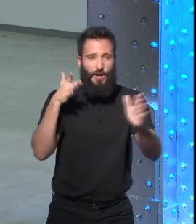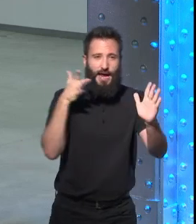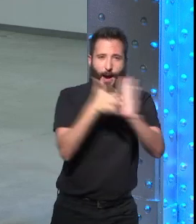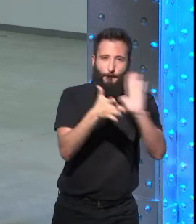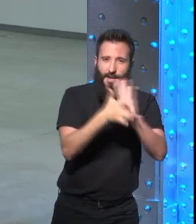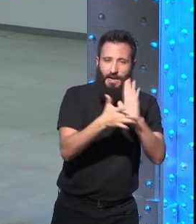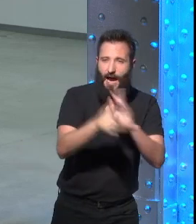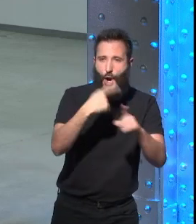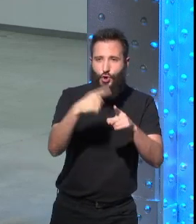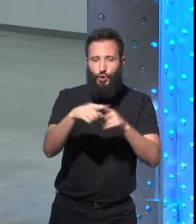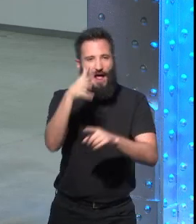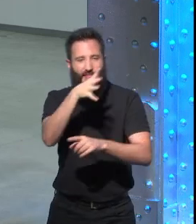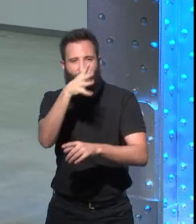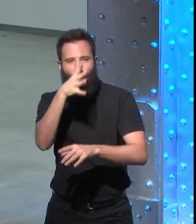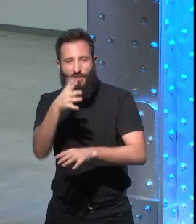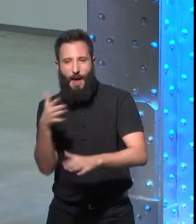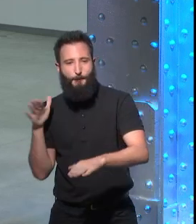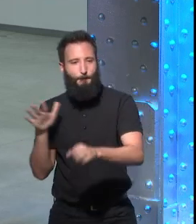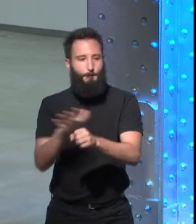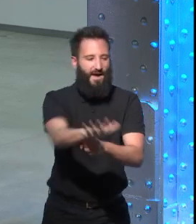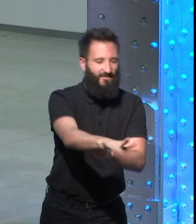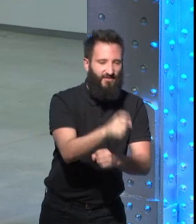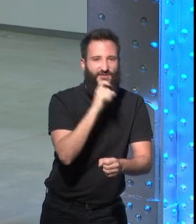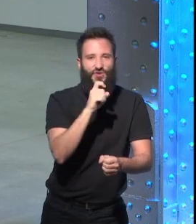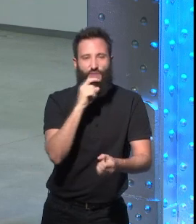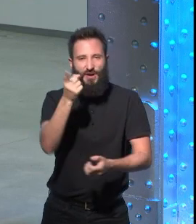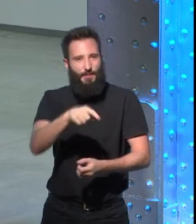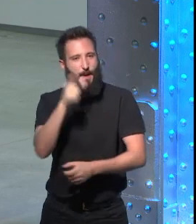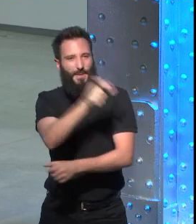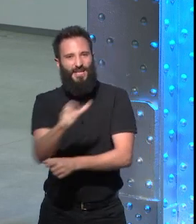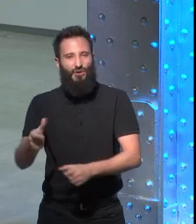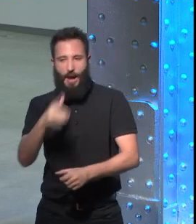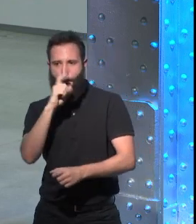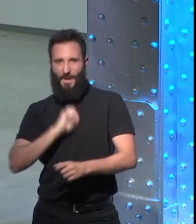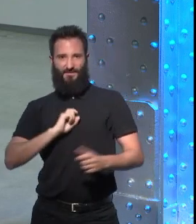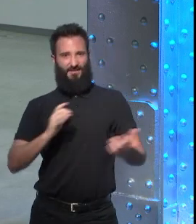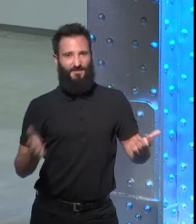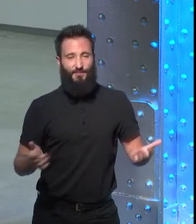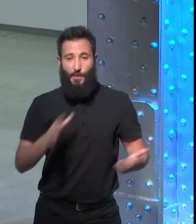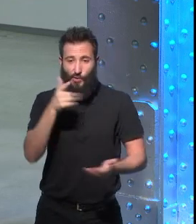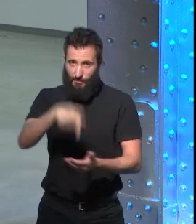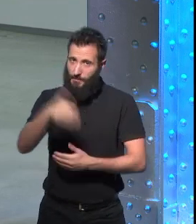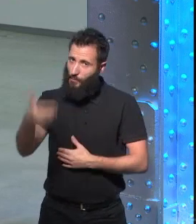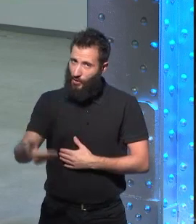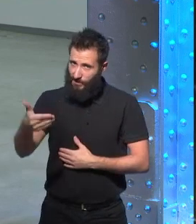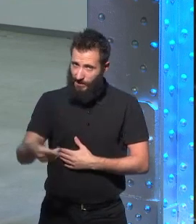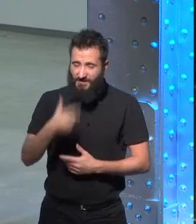el mundo de la delincuencia y de la víctima, que también es muy importante. No solamente debemos de